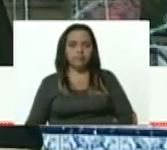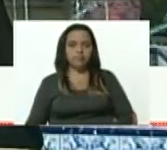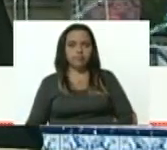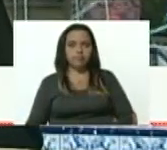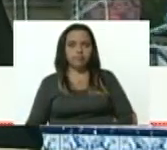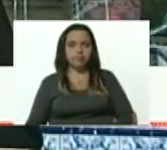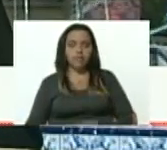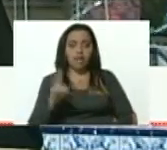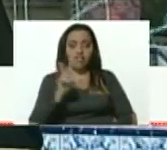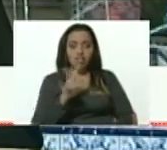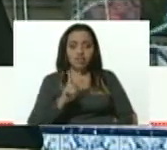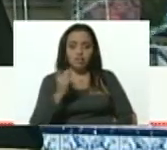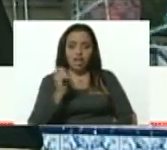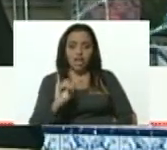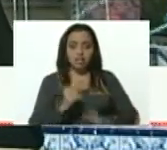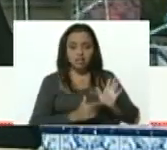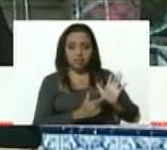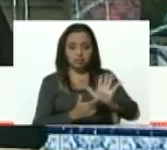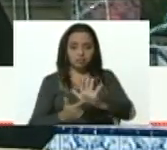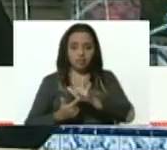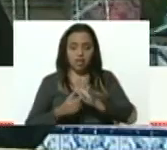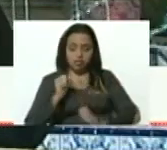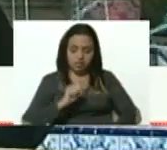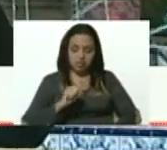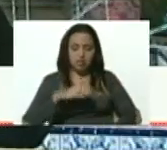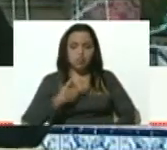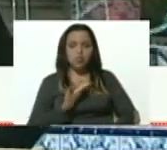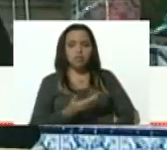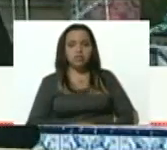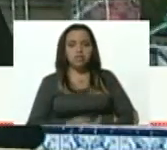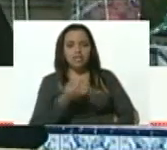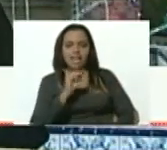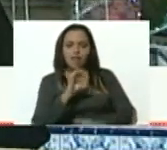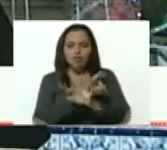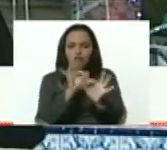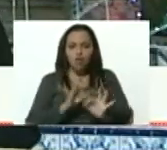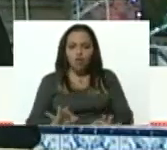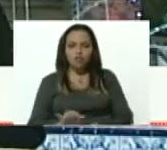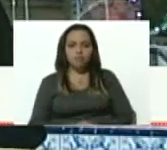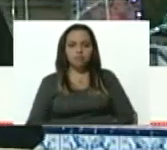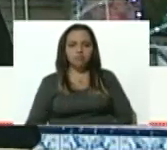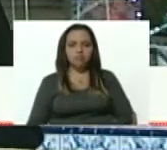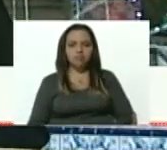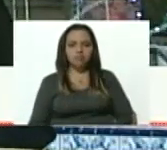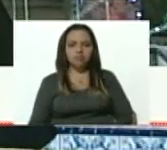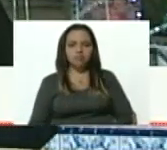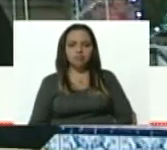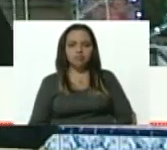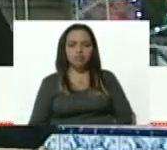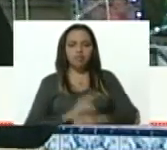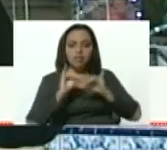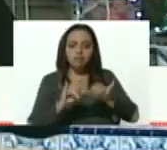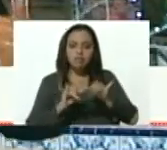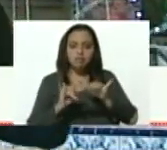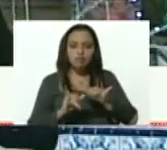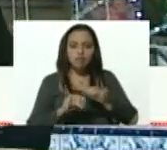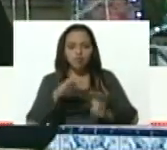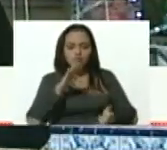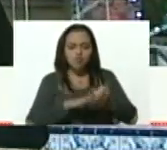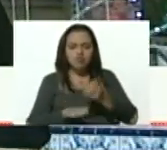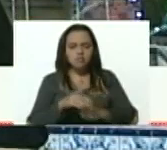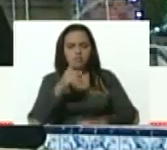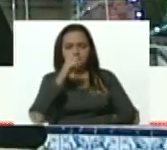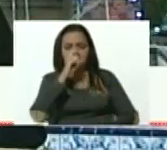Y en Venezuela estamos demostrando que sí se puede y tenemos una metodología. Y como ha pasado en los últimos